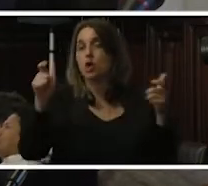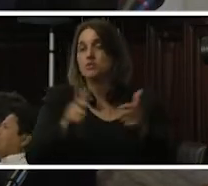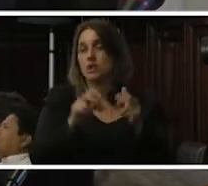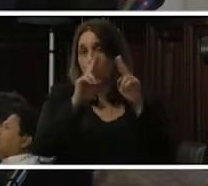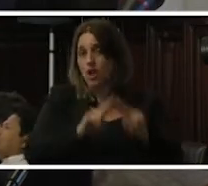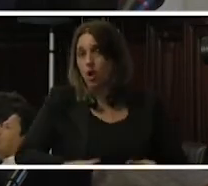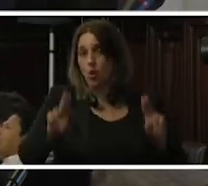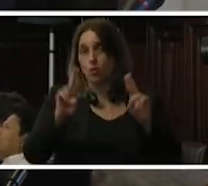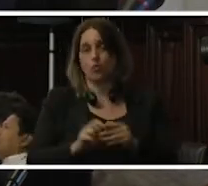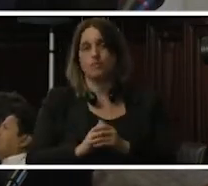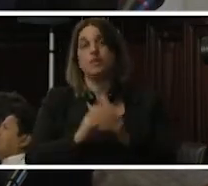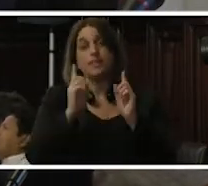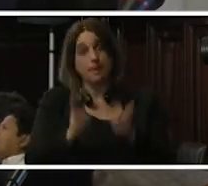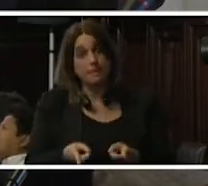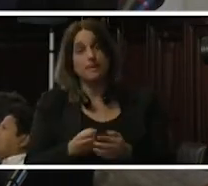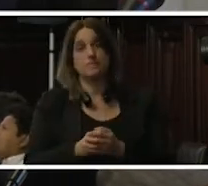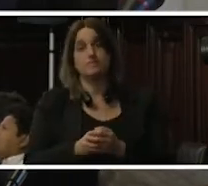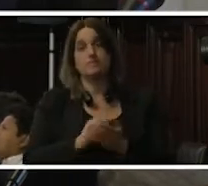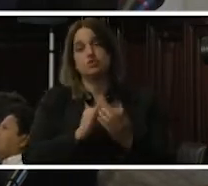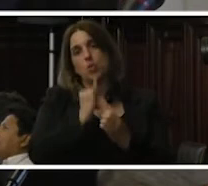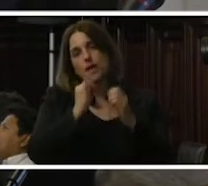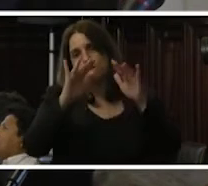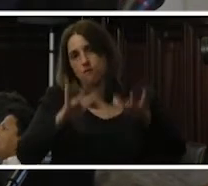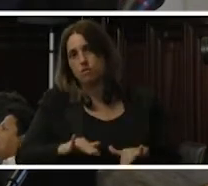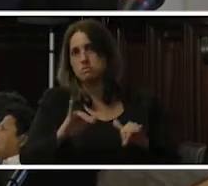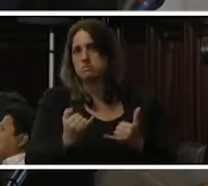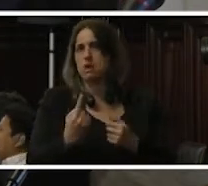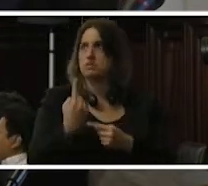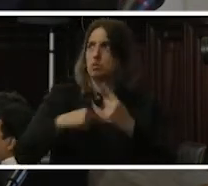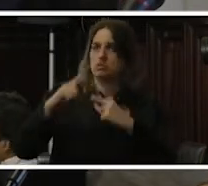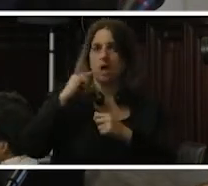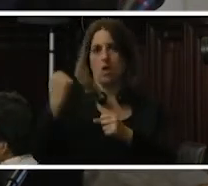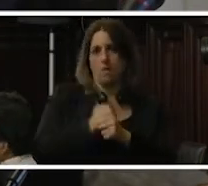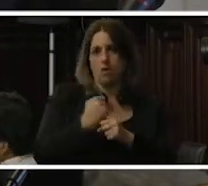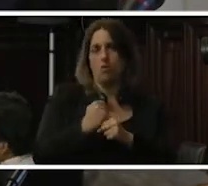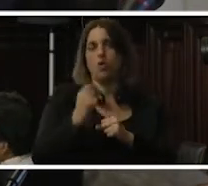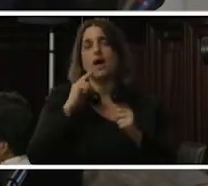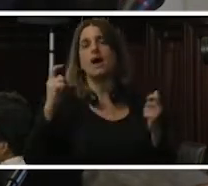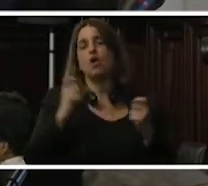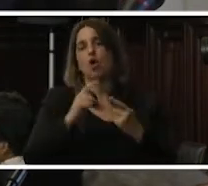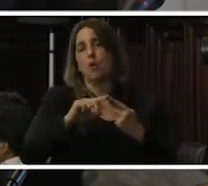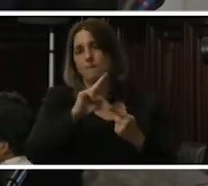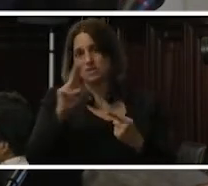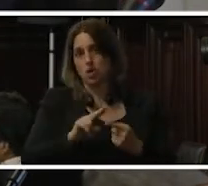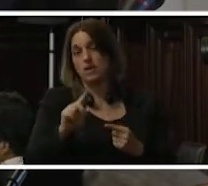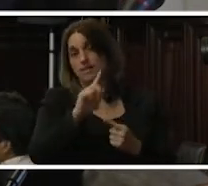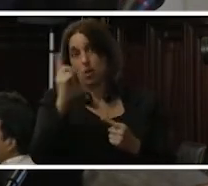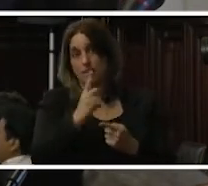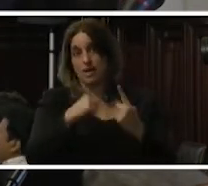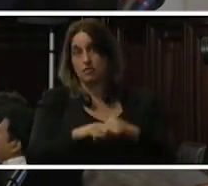Unidas y también del informe que hace algunos años aprobó la Comisión Interamericana sobre Pueblos en Aislamiento